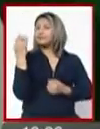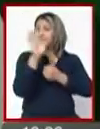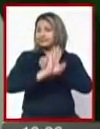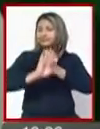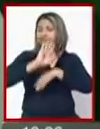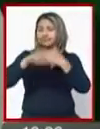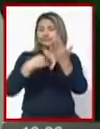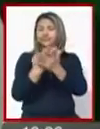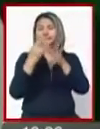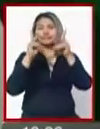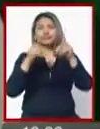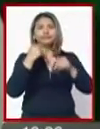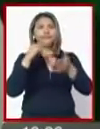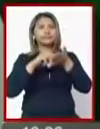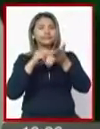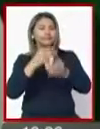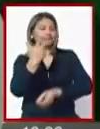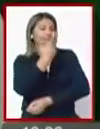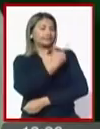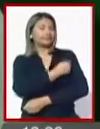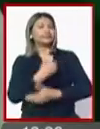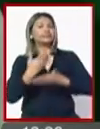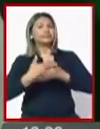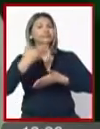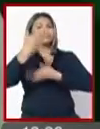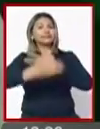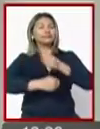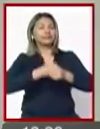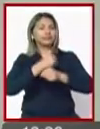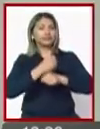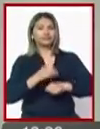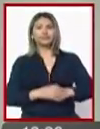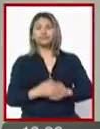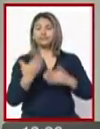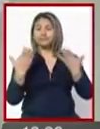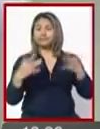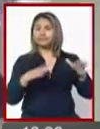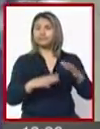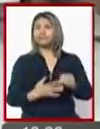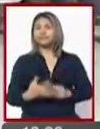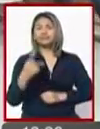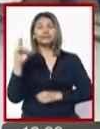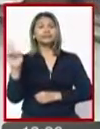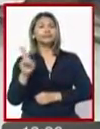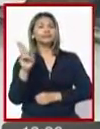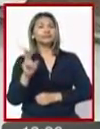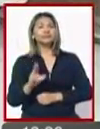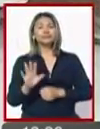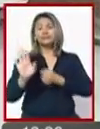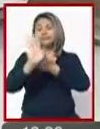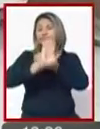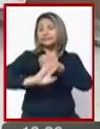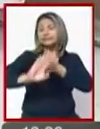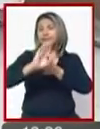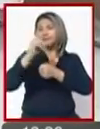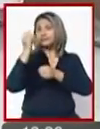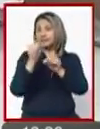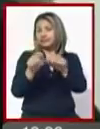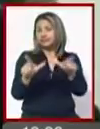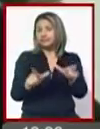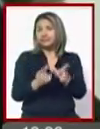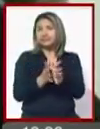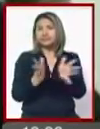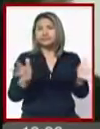a todas las personas que se vacunen hasta el próximo año. Actualmente se están aplicando los filtros de prevención en